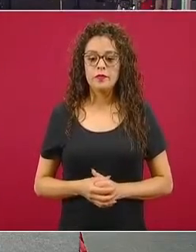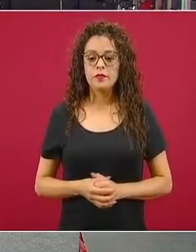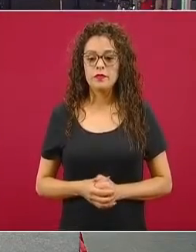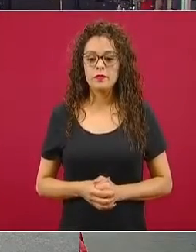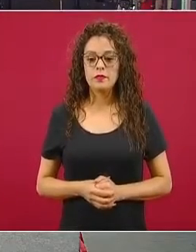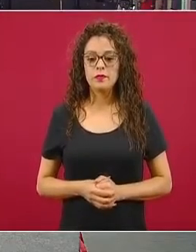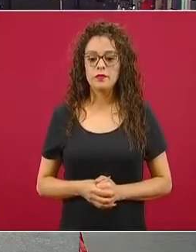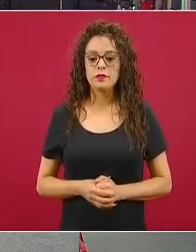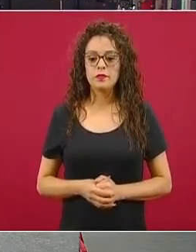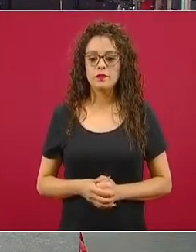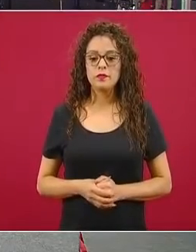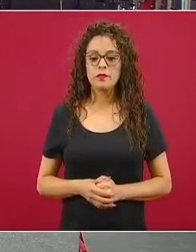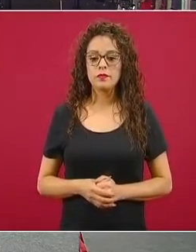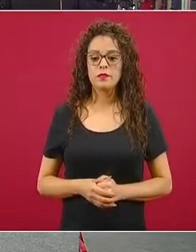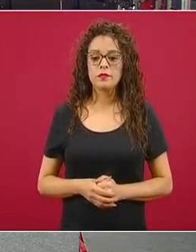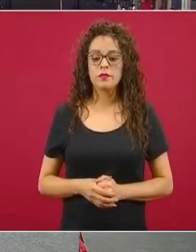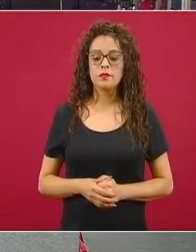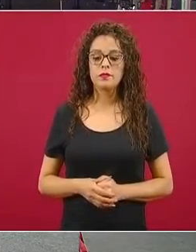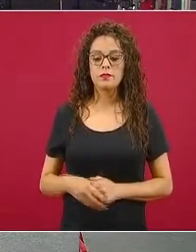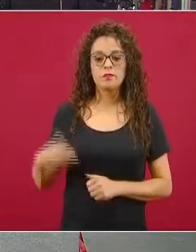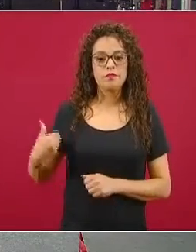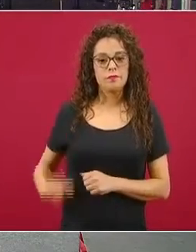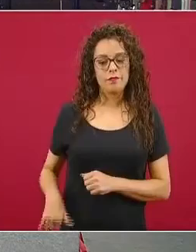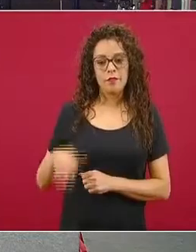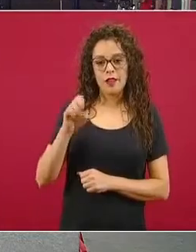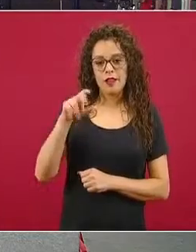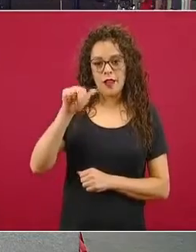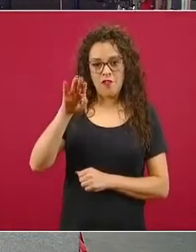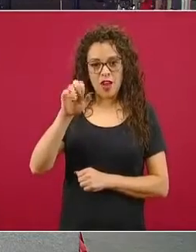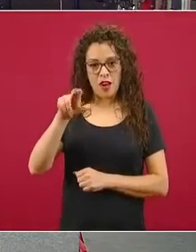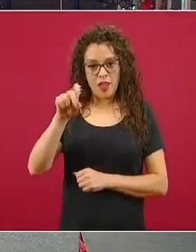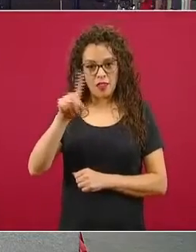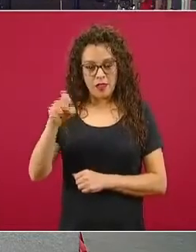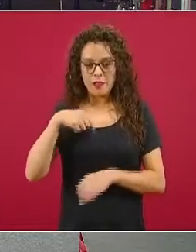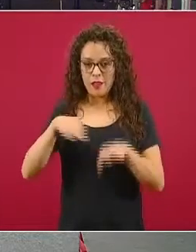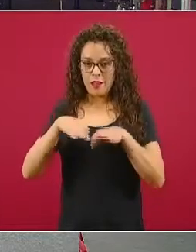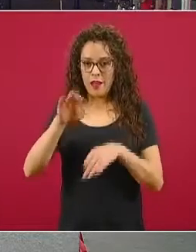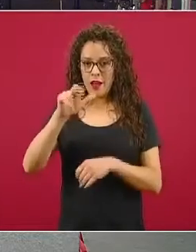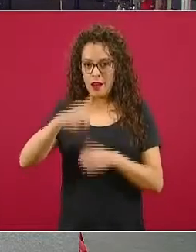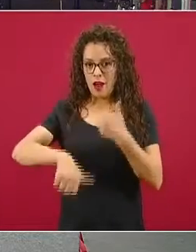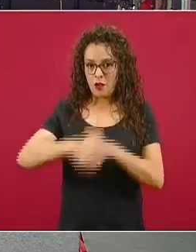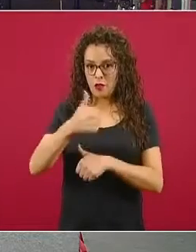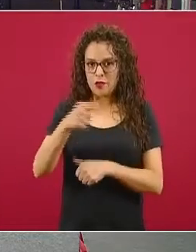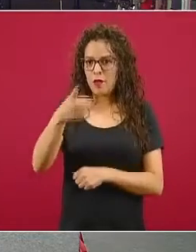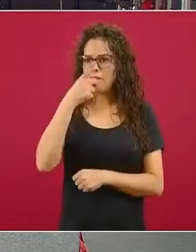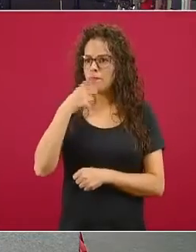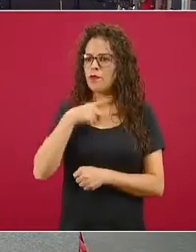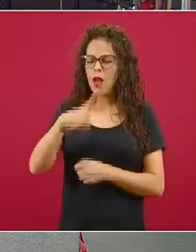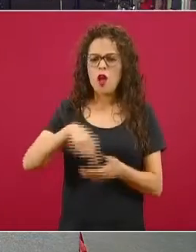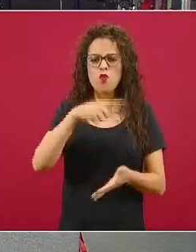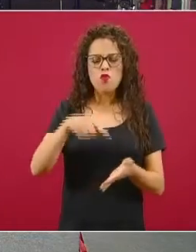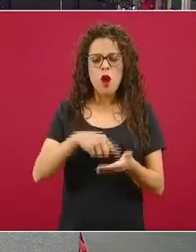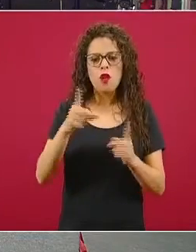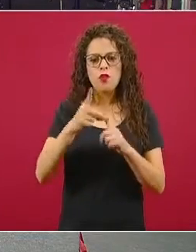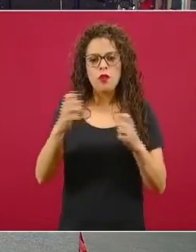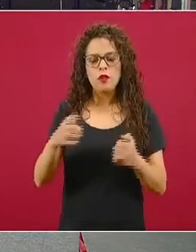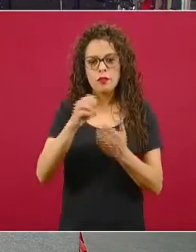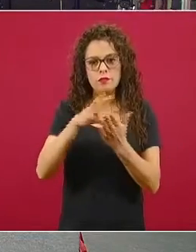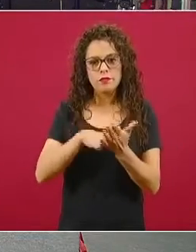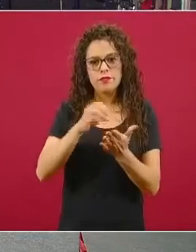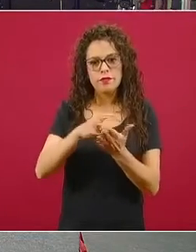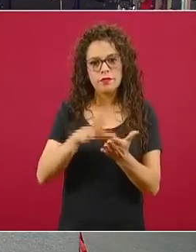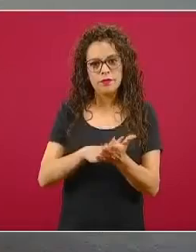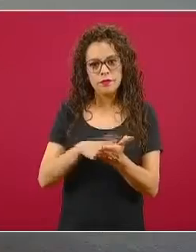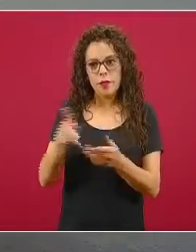Vianney Fernández de Canal 11. Doctora Lumía, así como nos detalló los lugares donde se han registrado los brotes,